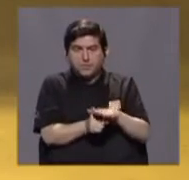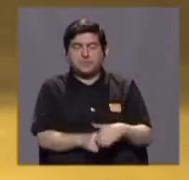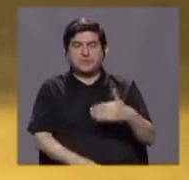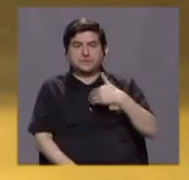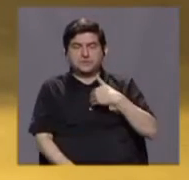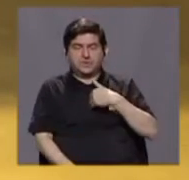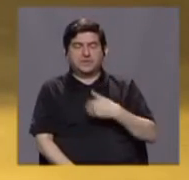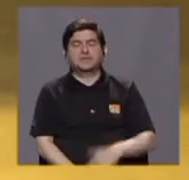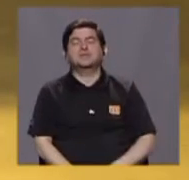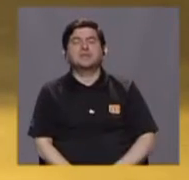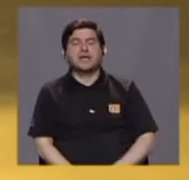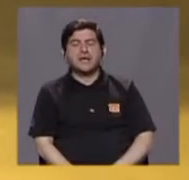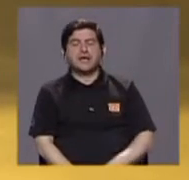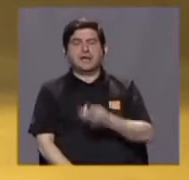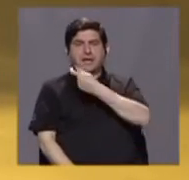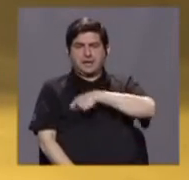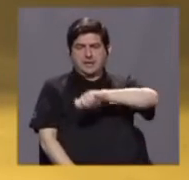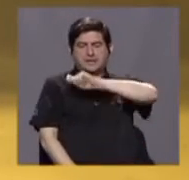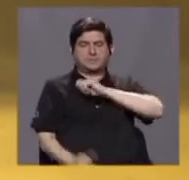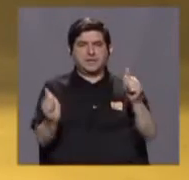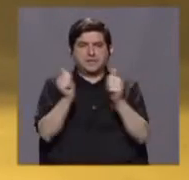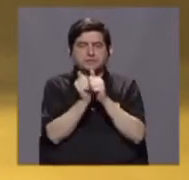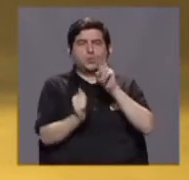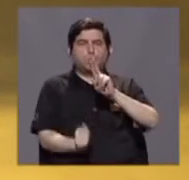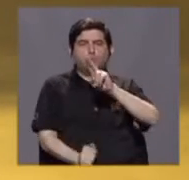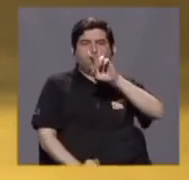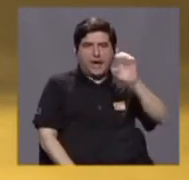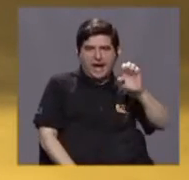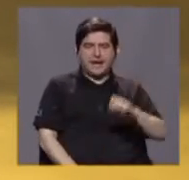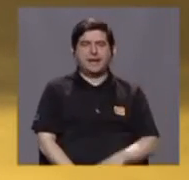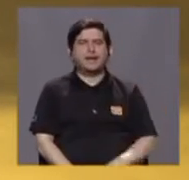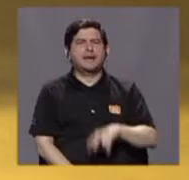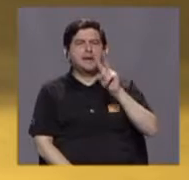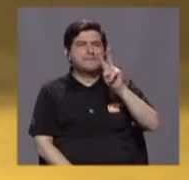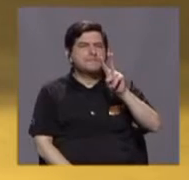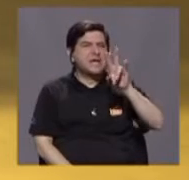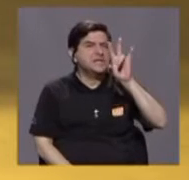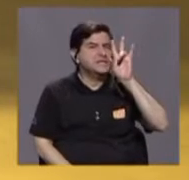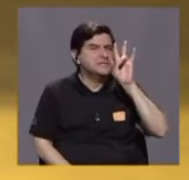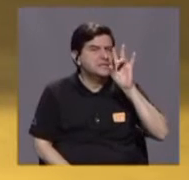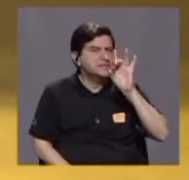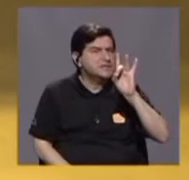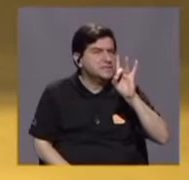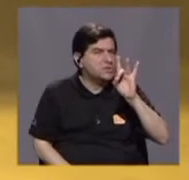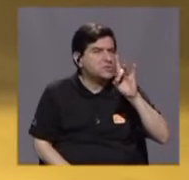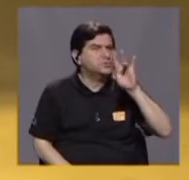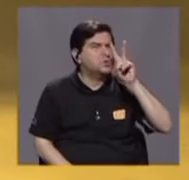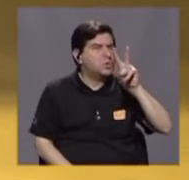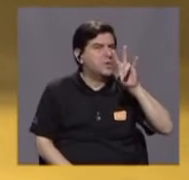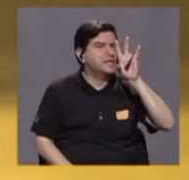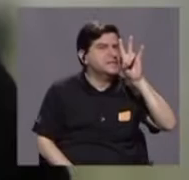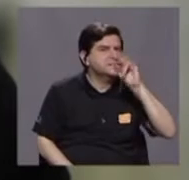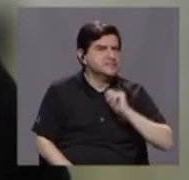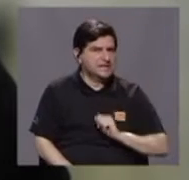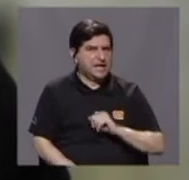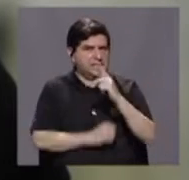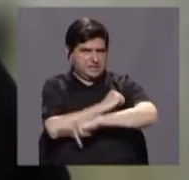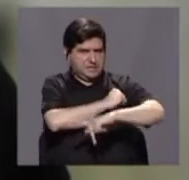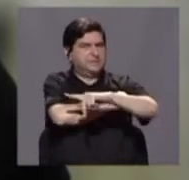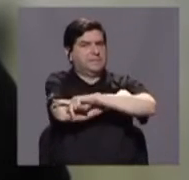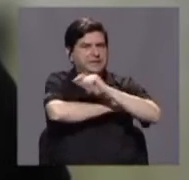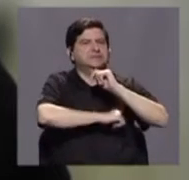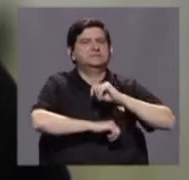con Bruselas. Bruselas es la Unión Europea, los 20, ¿qué quedaron? 28, 27